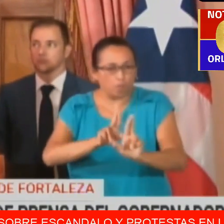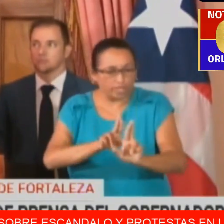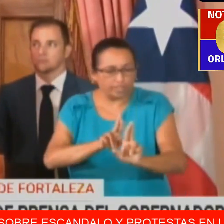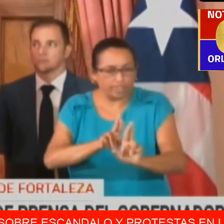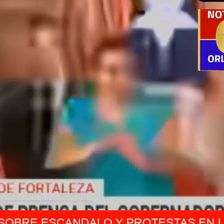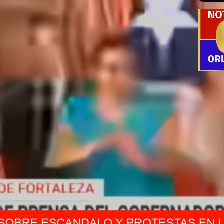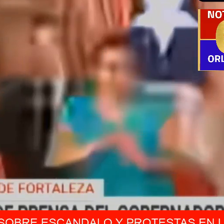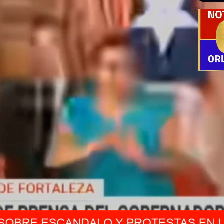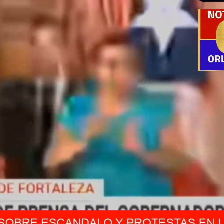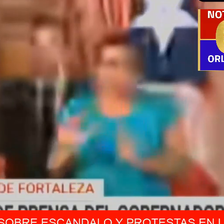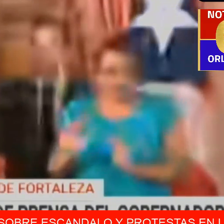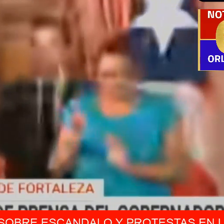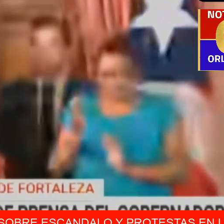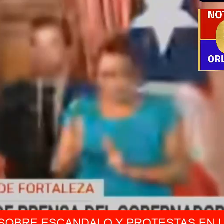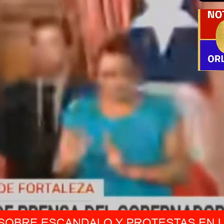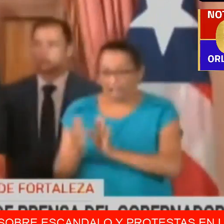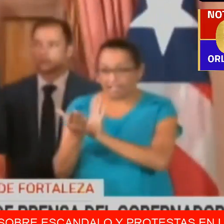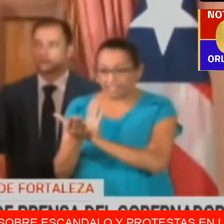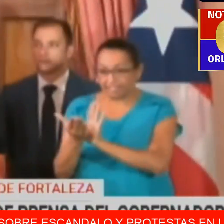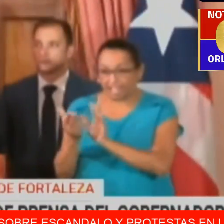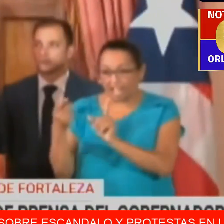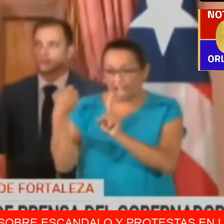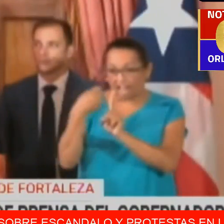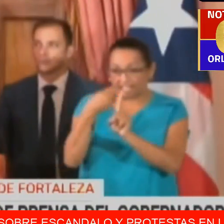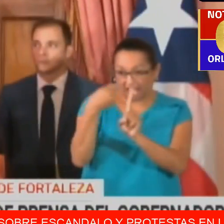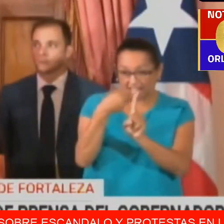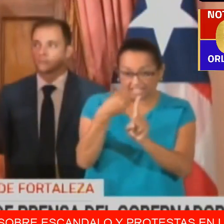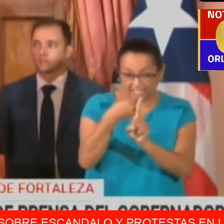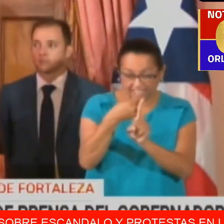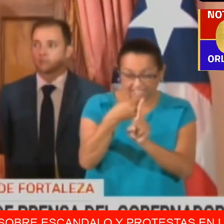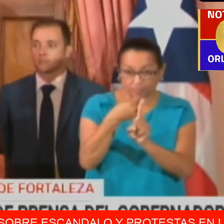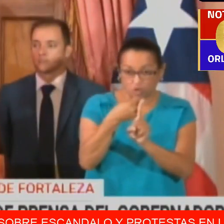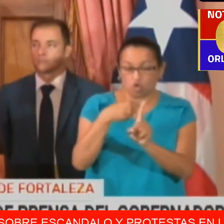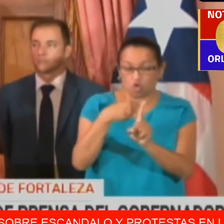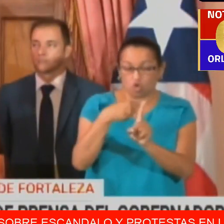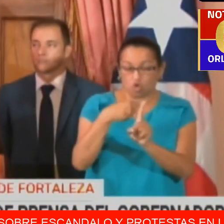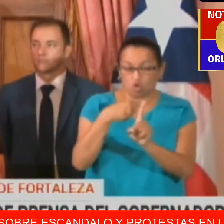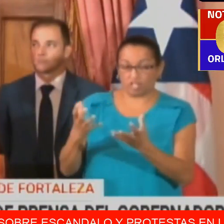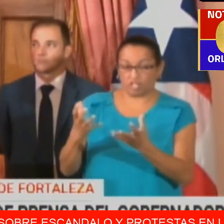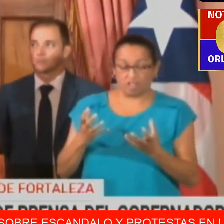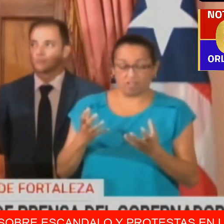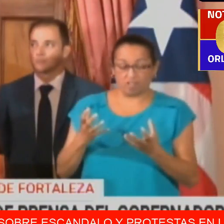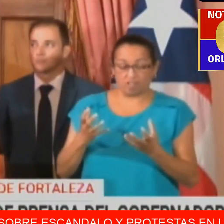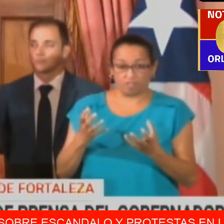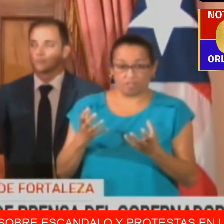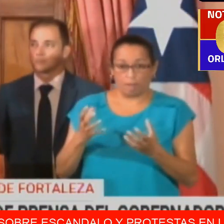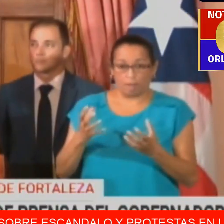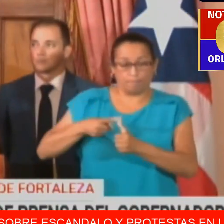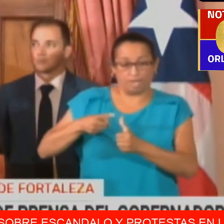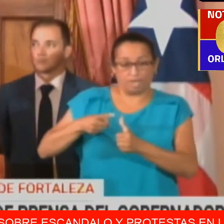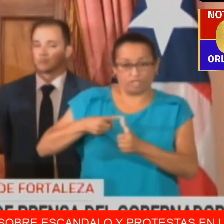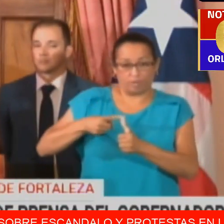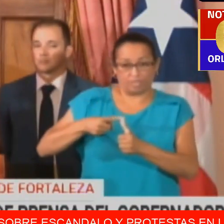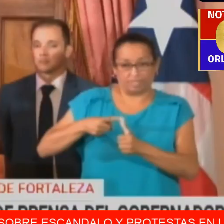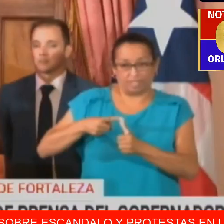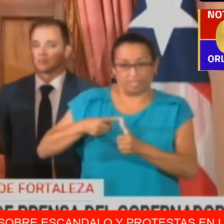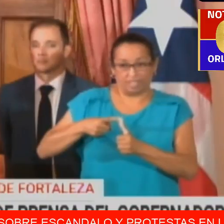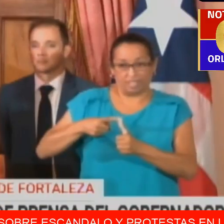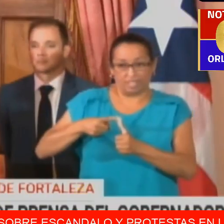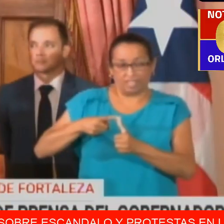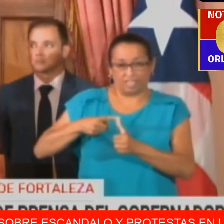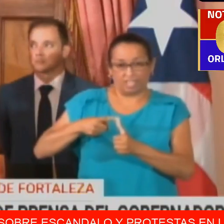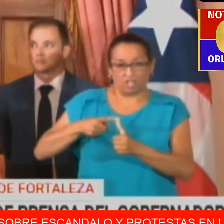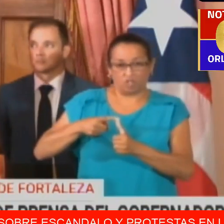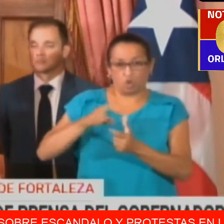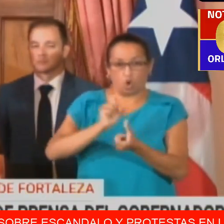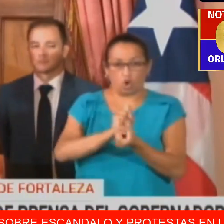es, ante ataques, yo quiero primordialmente que esto no se convierta en